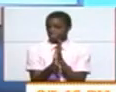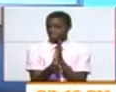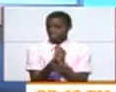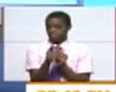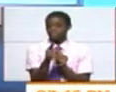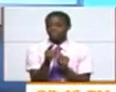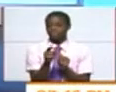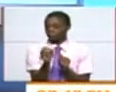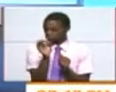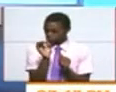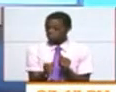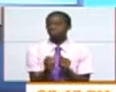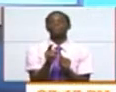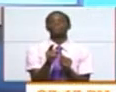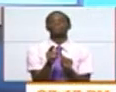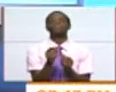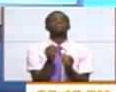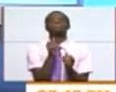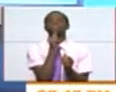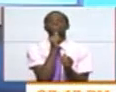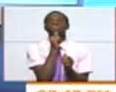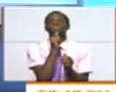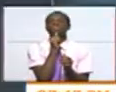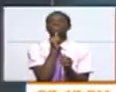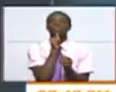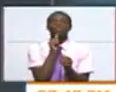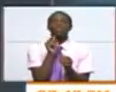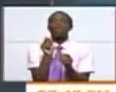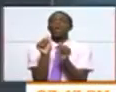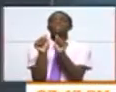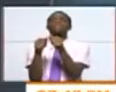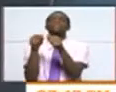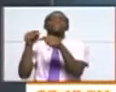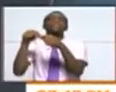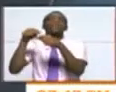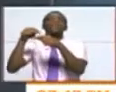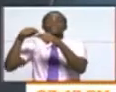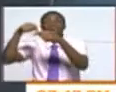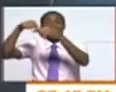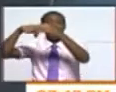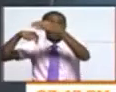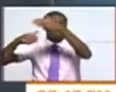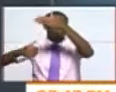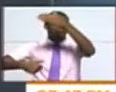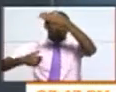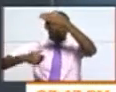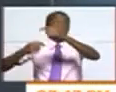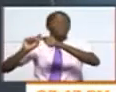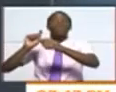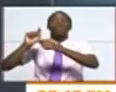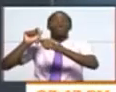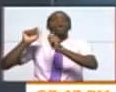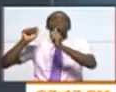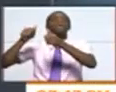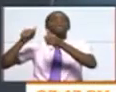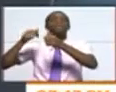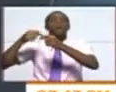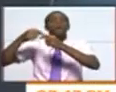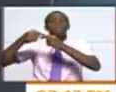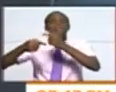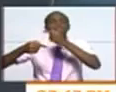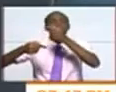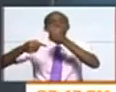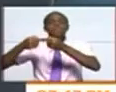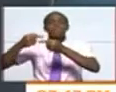sobre la punta del iceberg es el conteo, valga la redundancia, cuenta gotas,